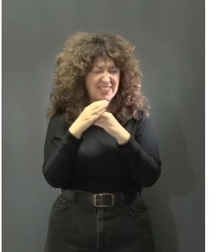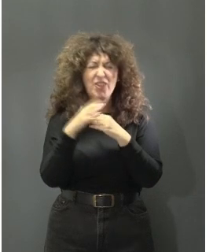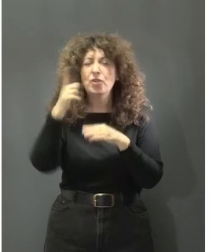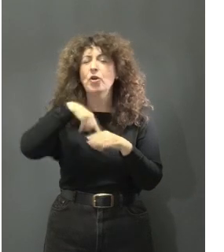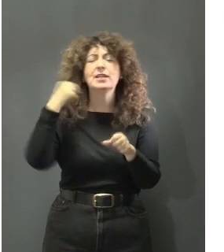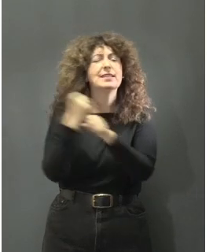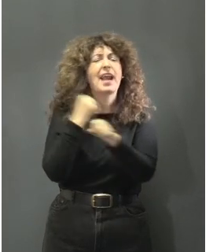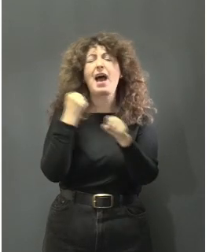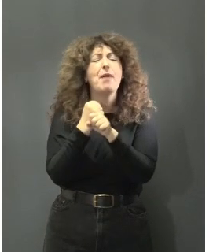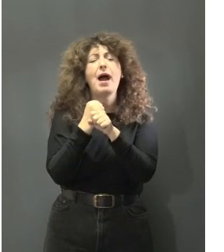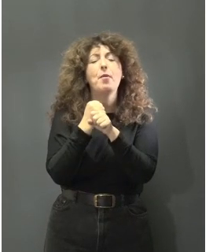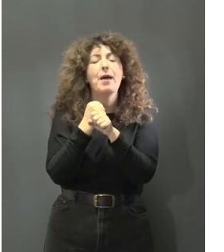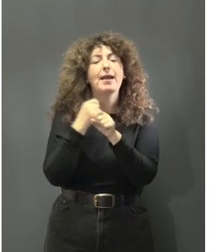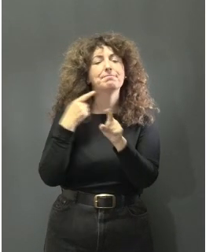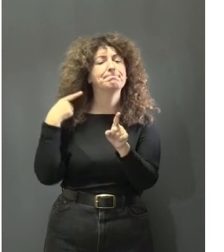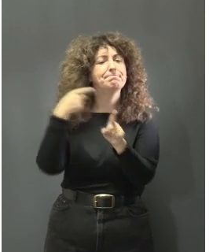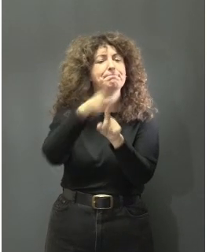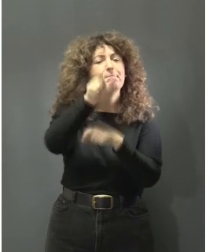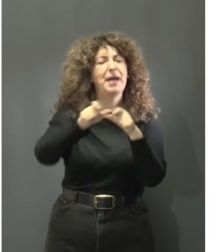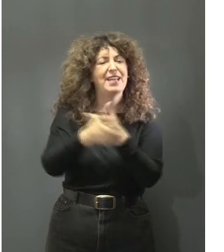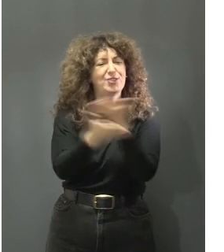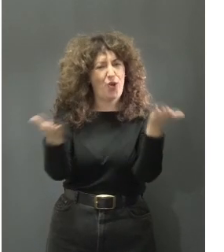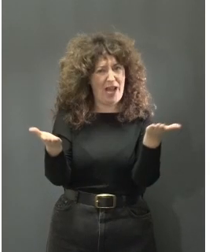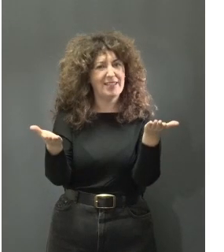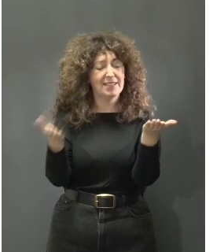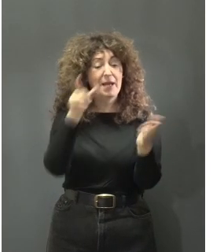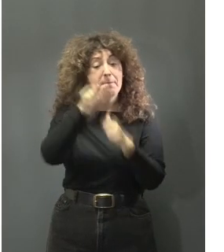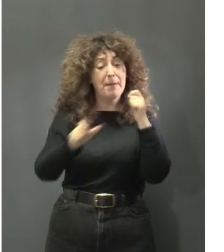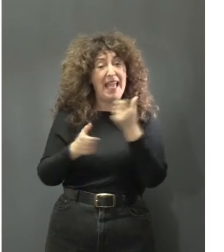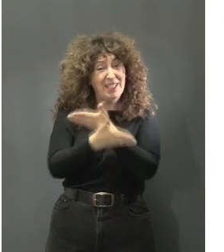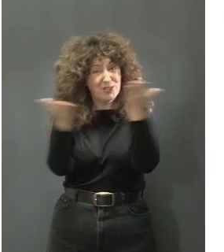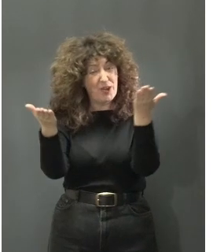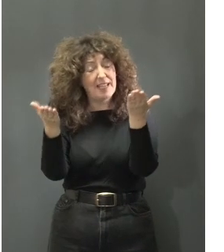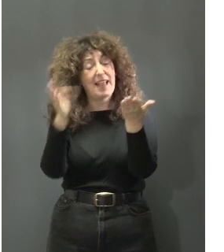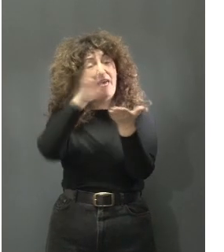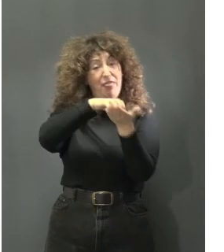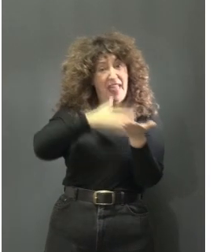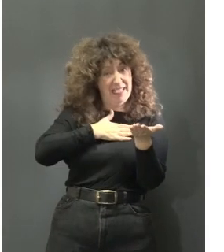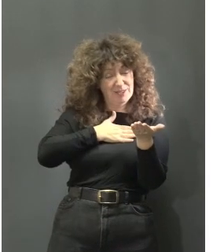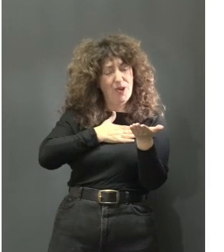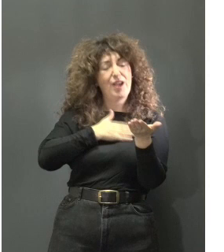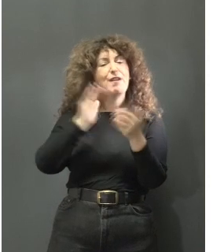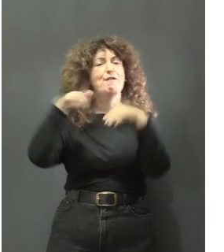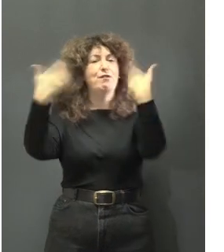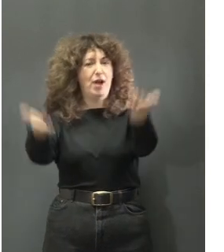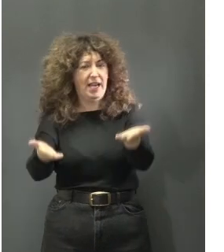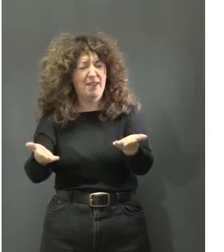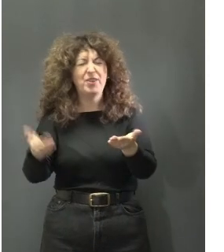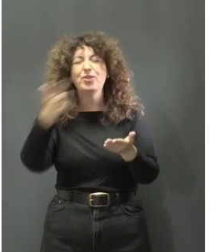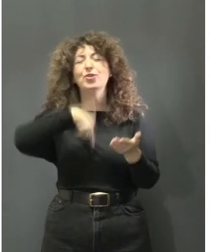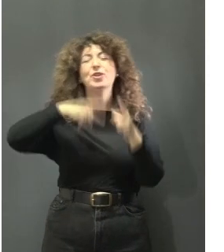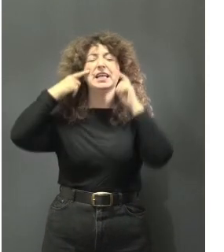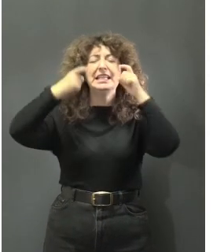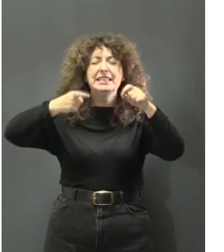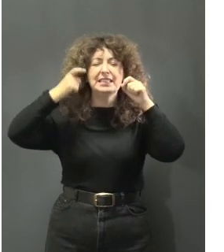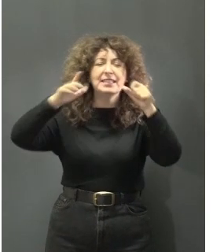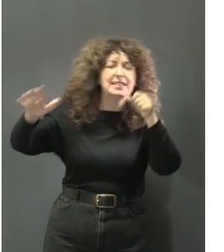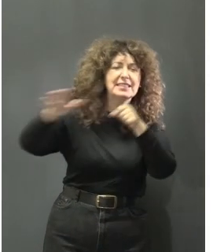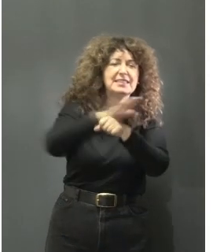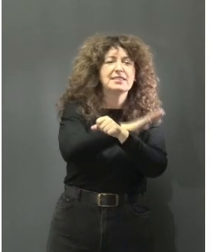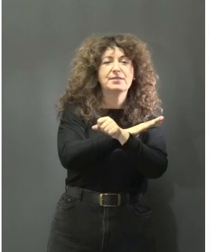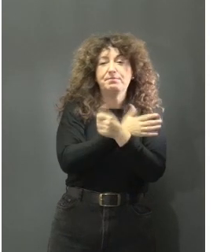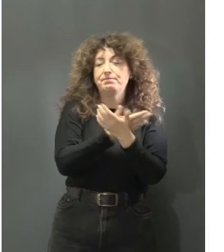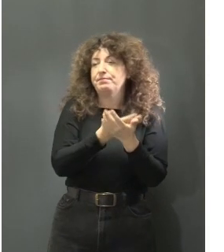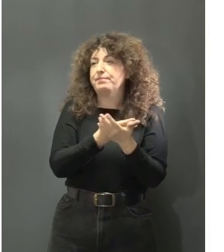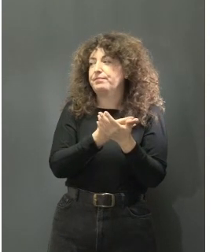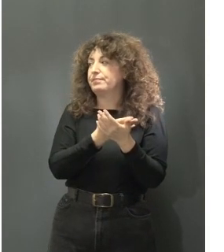las personas de nuestros centros y de fuera de nuestros centros, porque intentamos abarcar en la medida de lo posible esa referencia